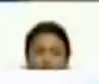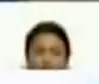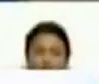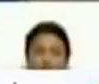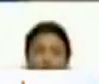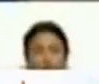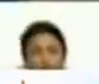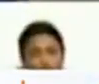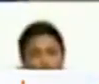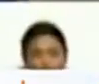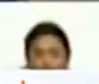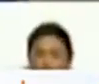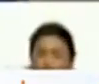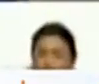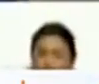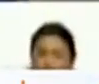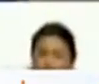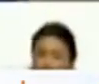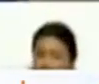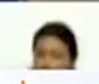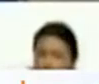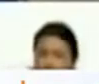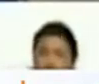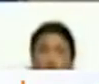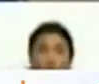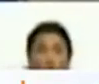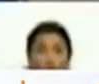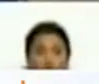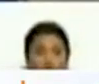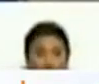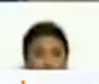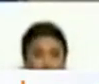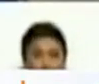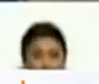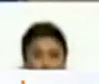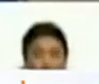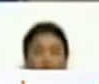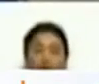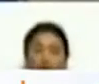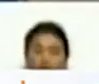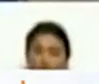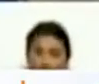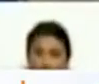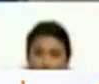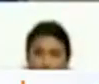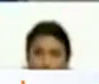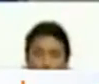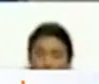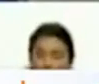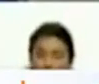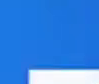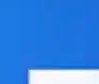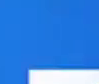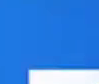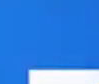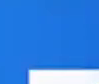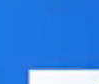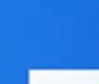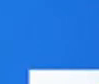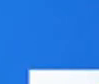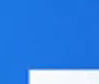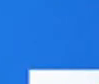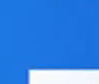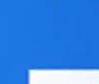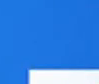El fiscal general de Venezuela solicitó órdenes de aprehensión contra 13 opositores venezolanos. El funcionario señaló que